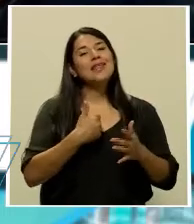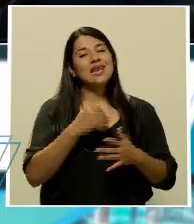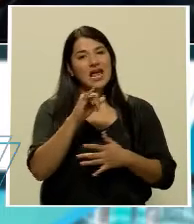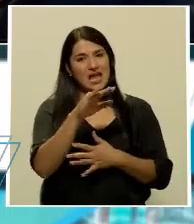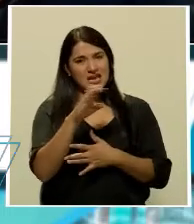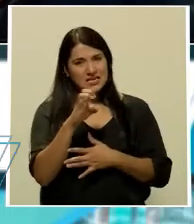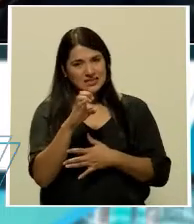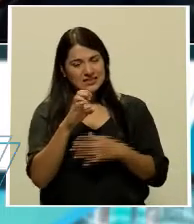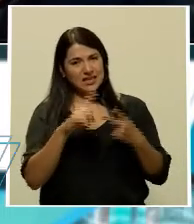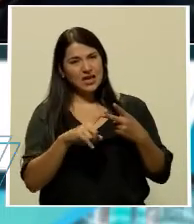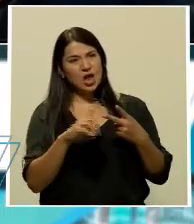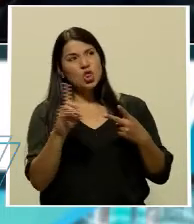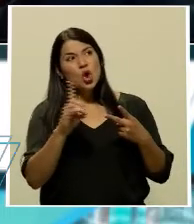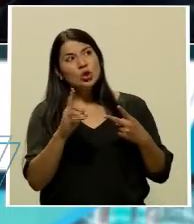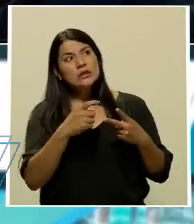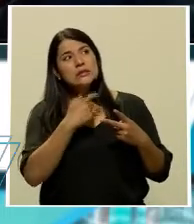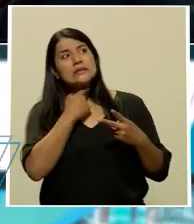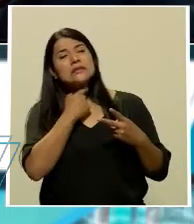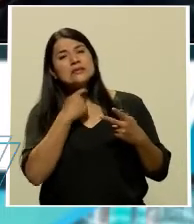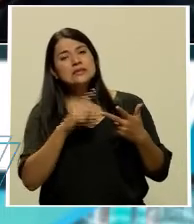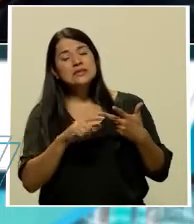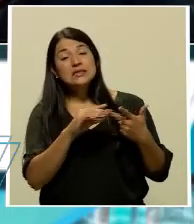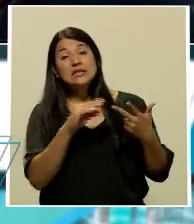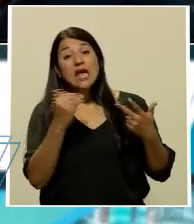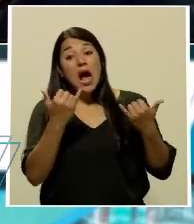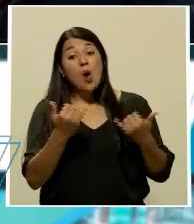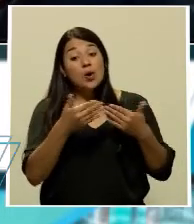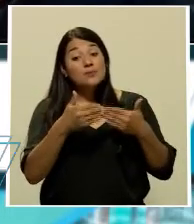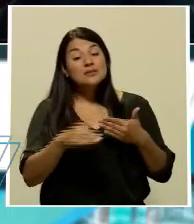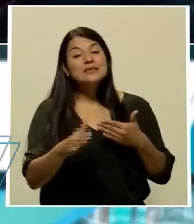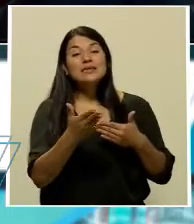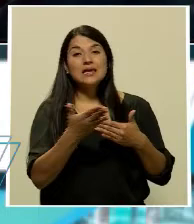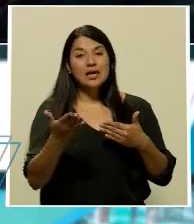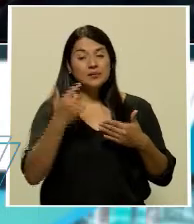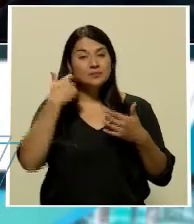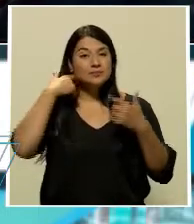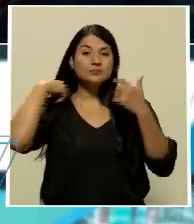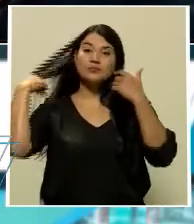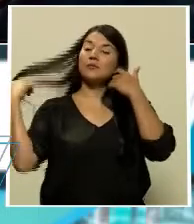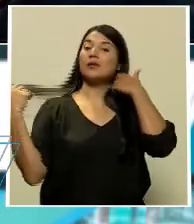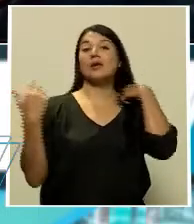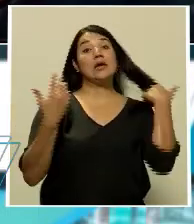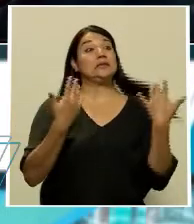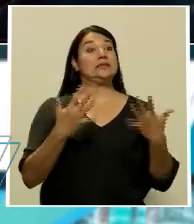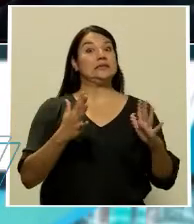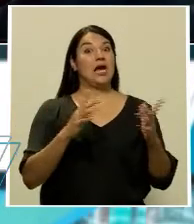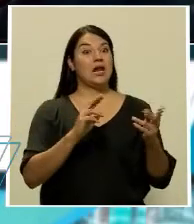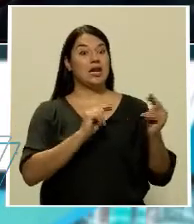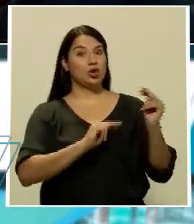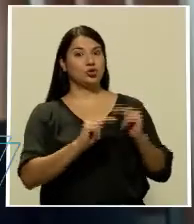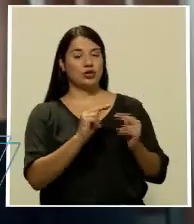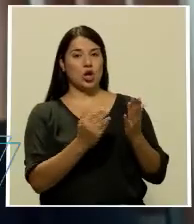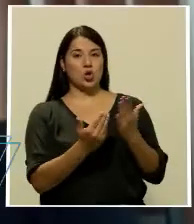nos aprieta el zapato y qué viene ahora? Bueno, reestructuraron Reventazón. ¿Para dónde van?